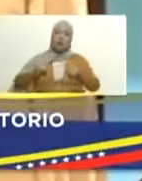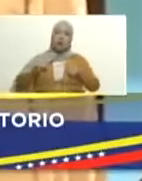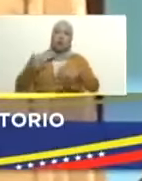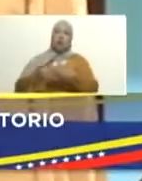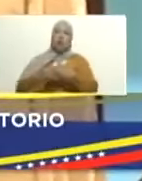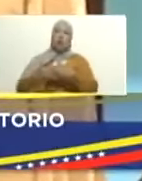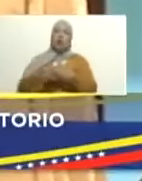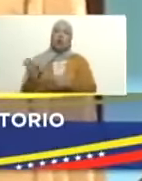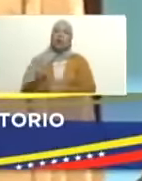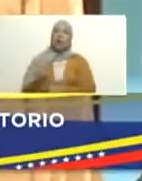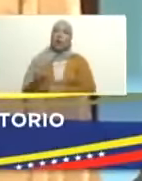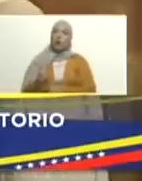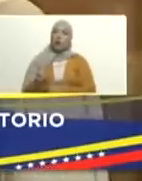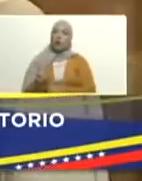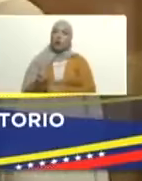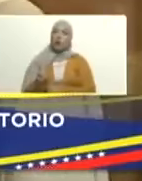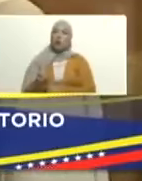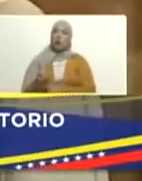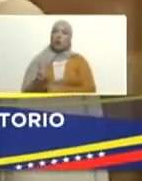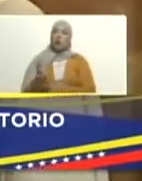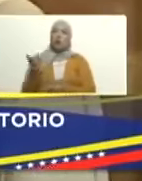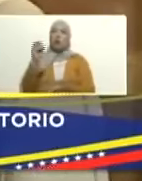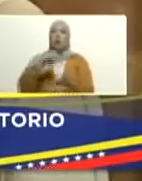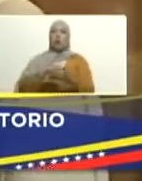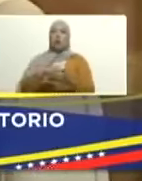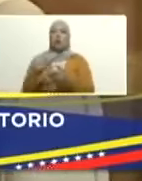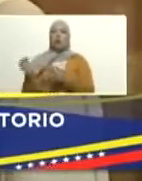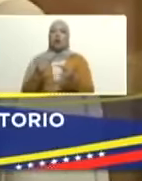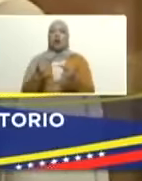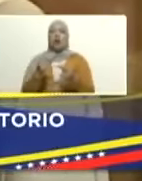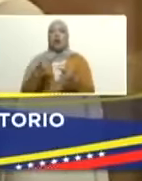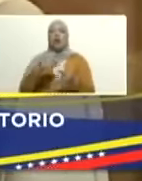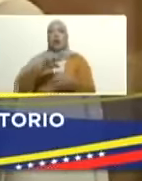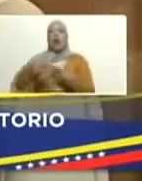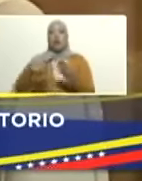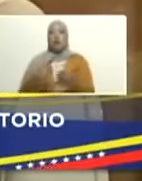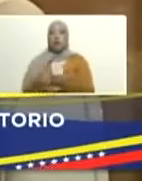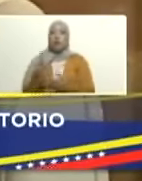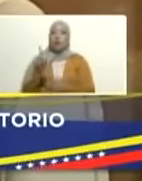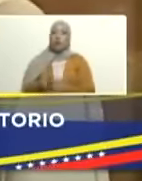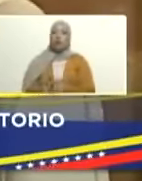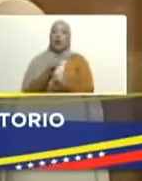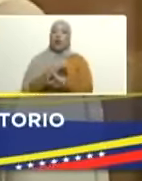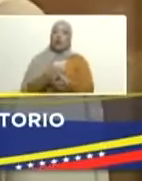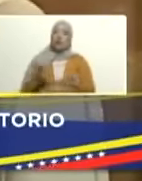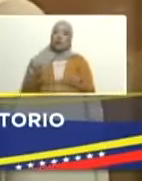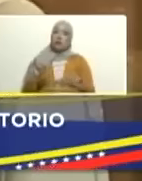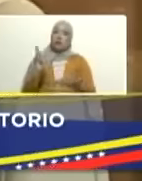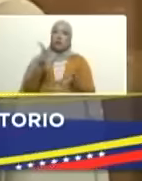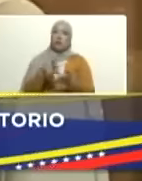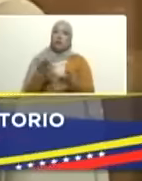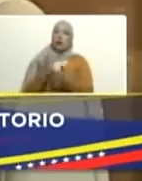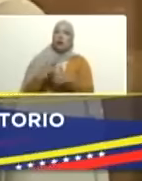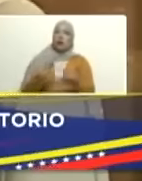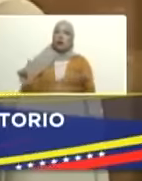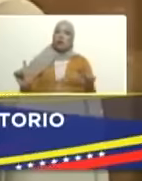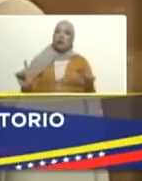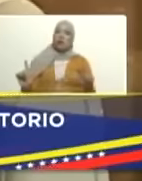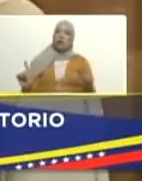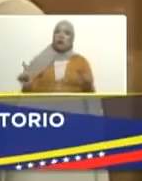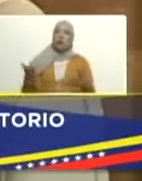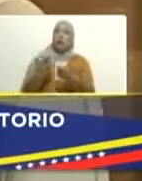el Estado venezolano y reivindicando como derechos irrenunciables de la nación la independencia, la libertad,